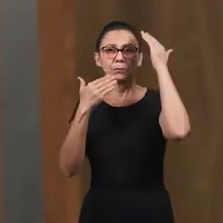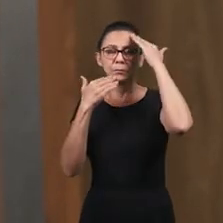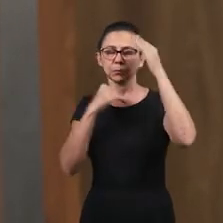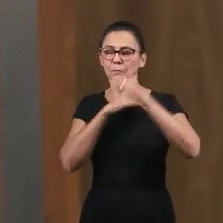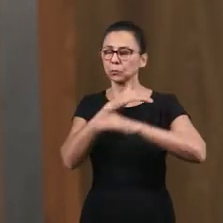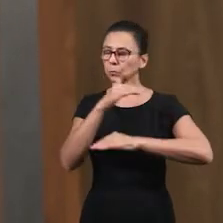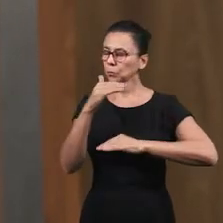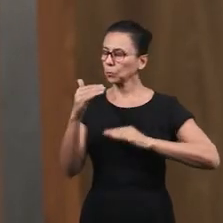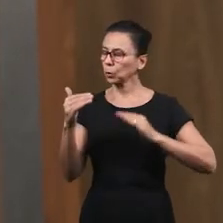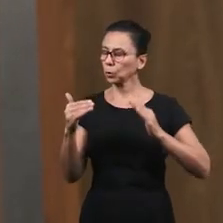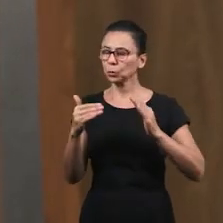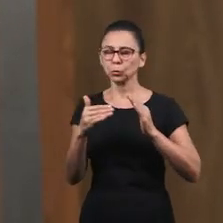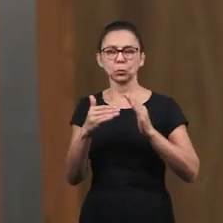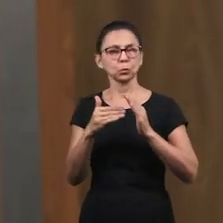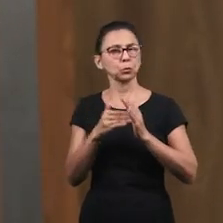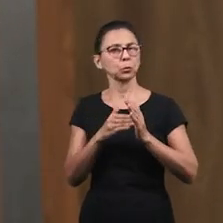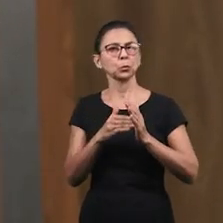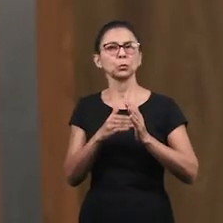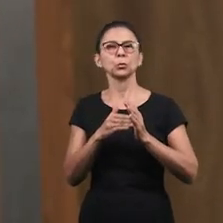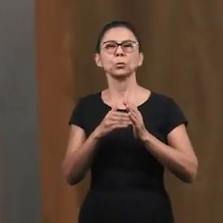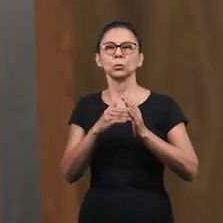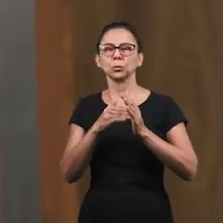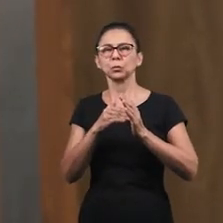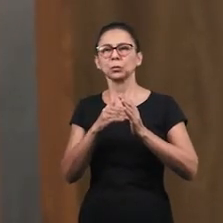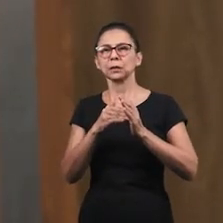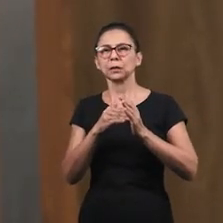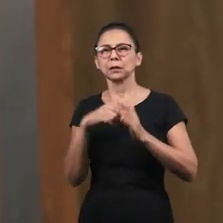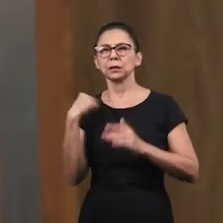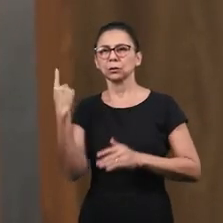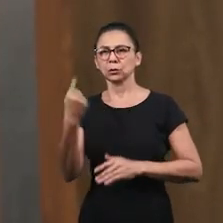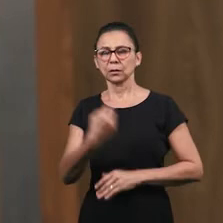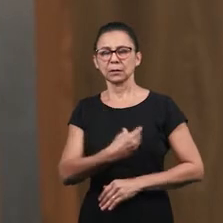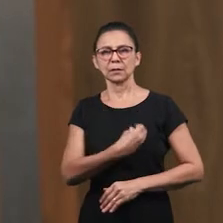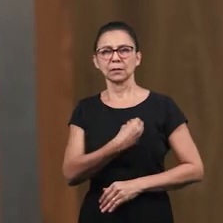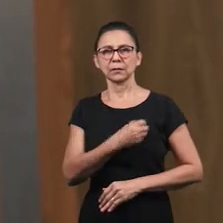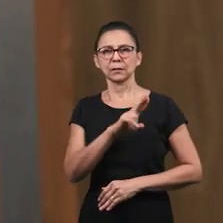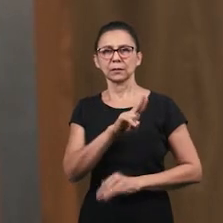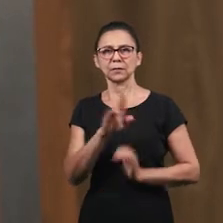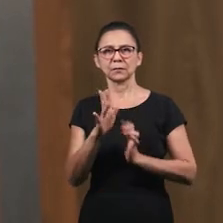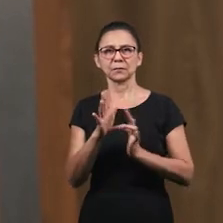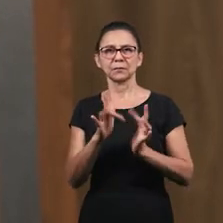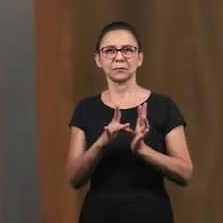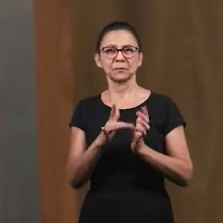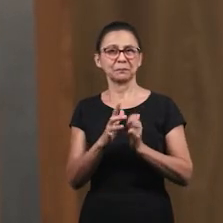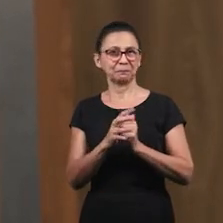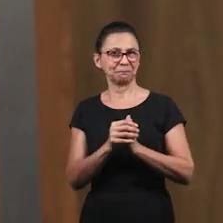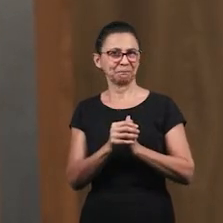tus siervos. Te agradecemos por todo lo que el Señor es, por lo que hace, en